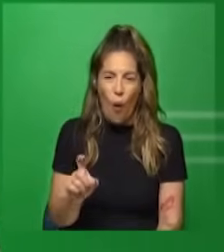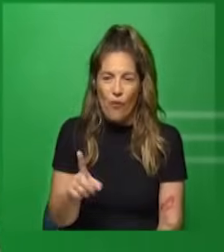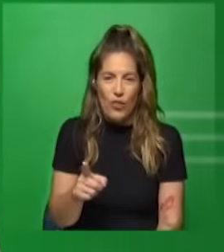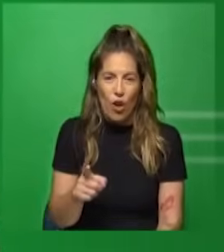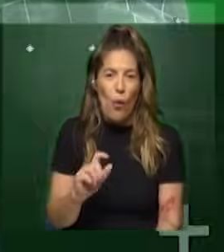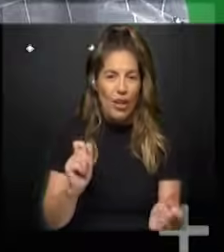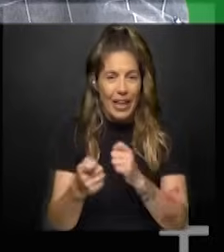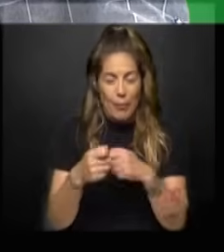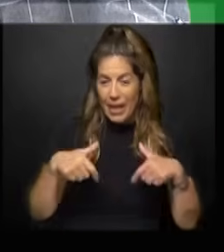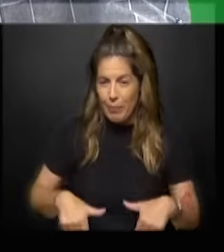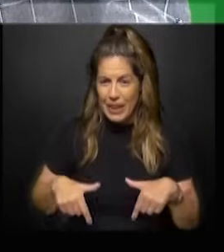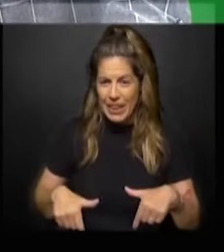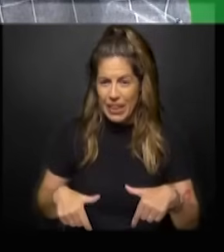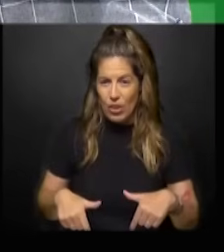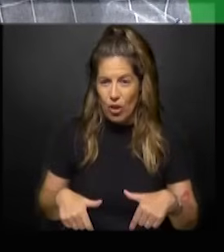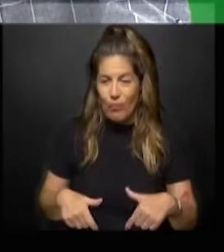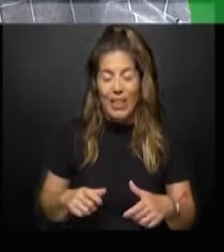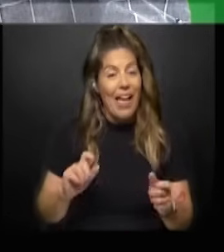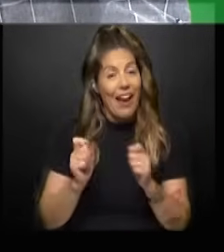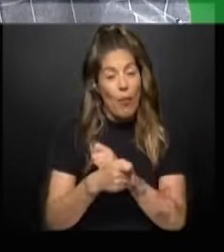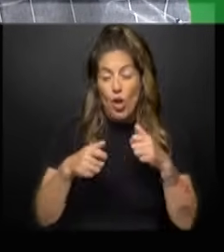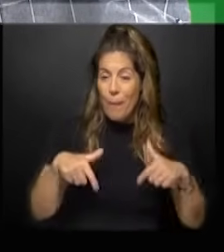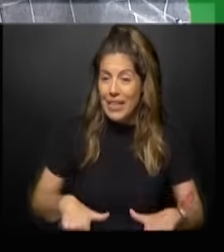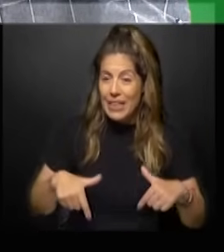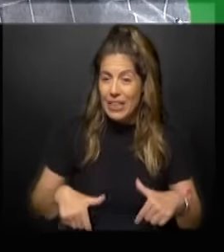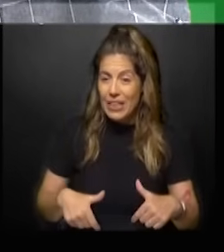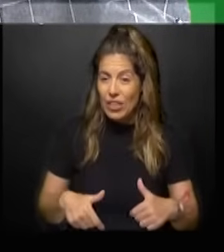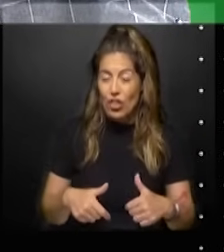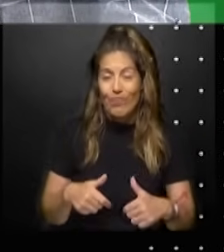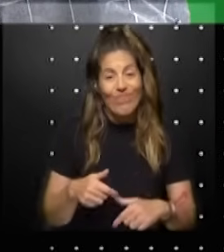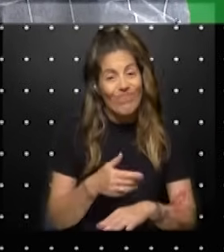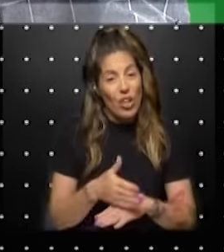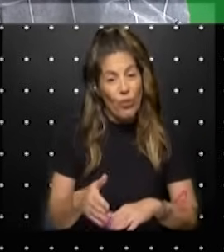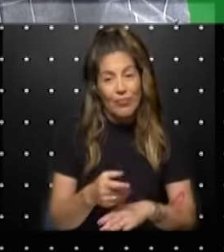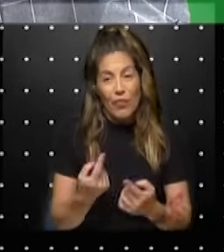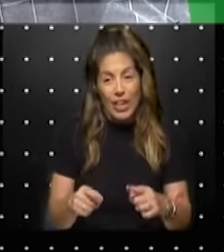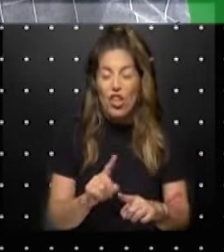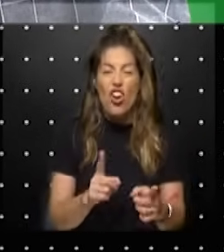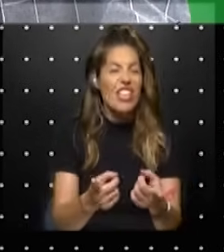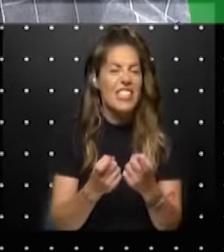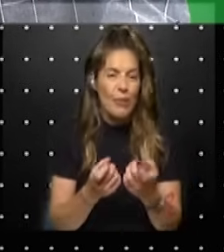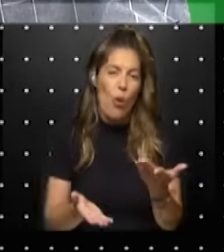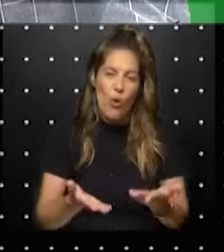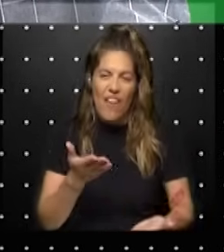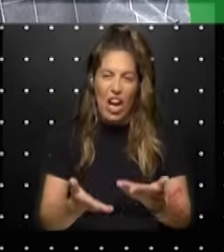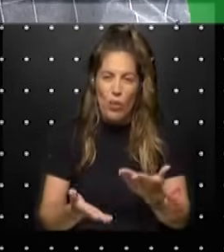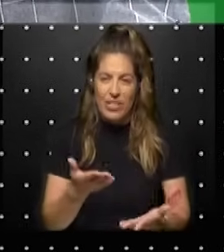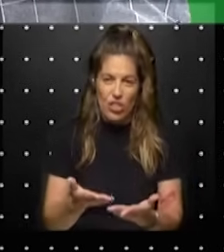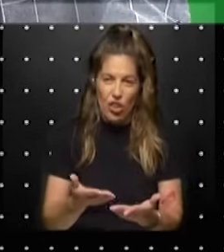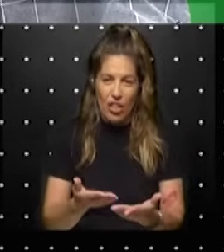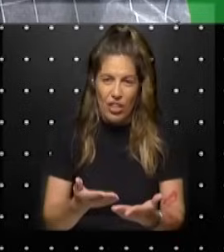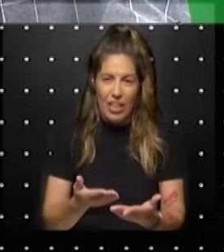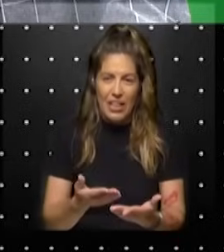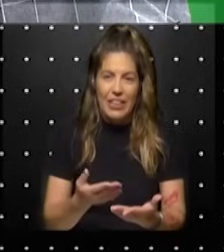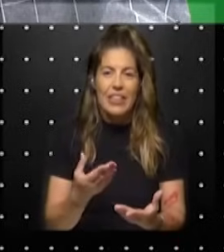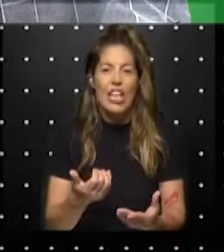hubo que cambiar al ministro. El cambio de ministro tiene otras coordenadas. No fue necesariamente una evaluación del